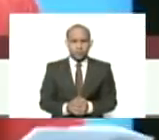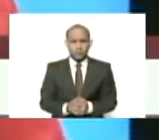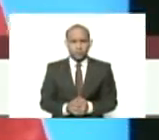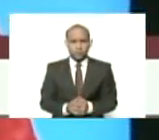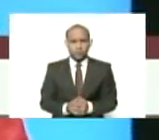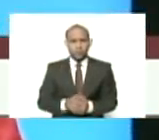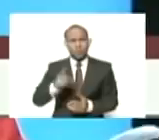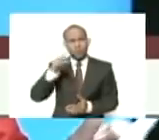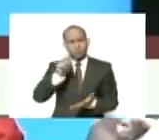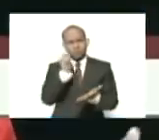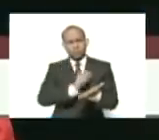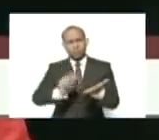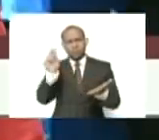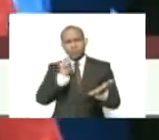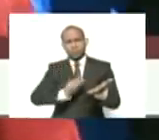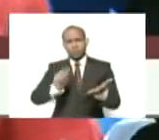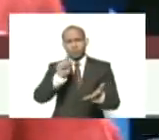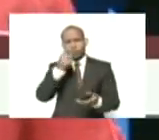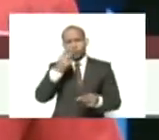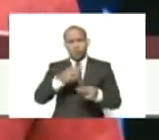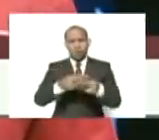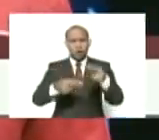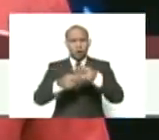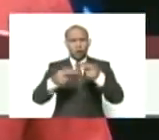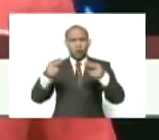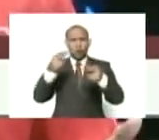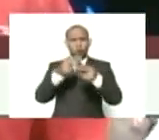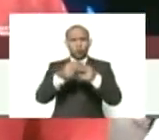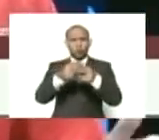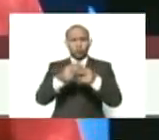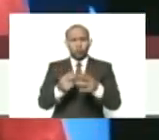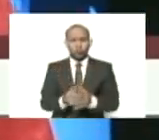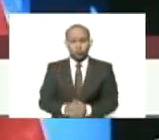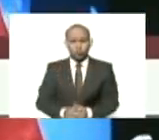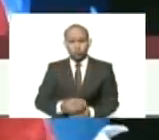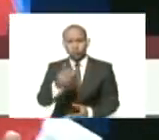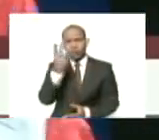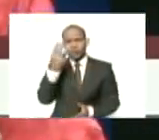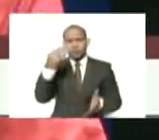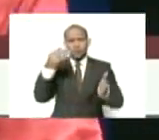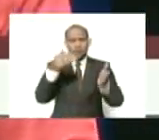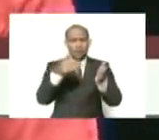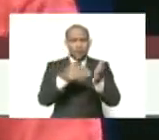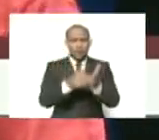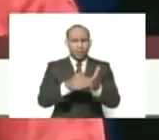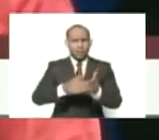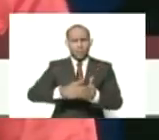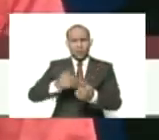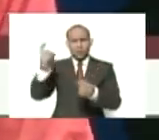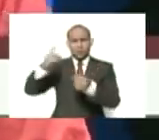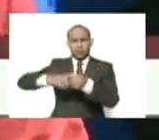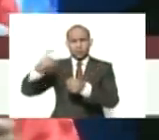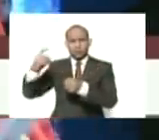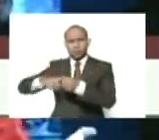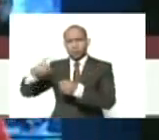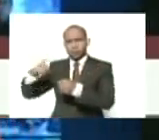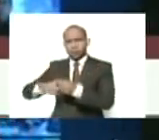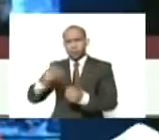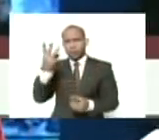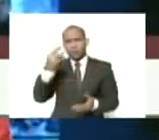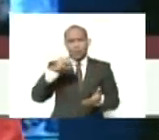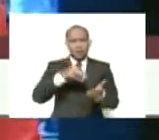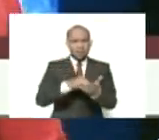Capitalizando así una construcción de una vanguardia de 3.000 militantes, 3.000